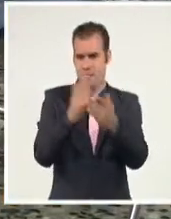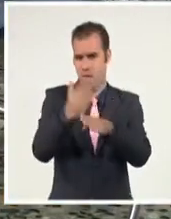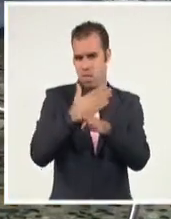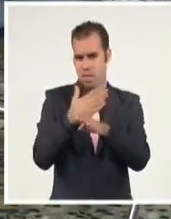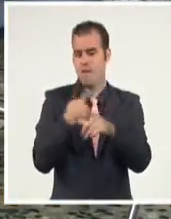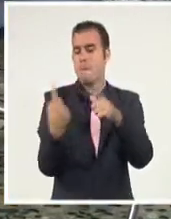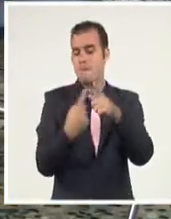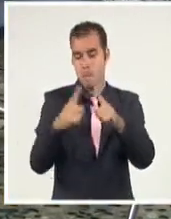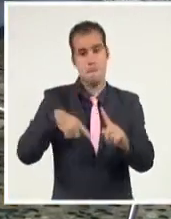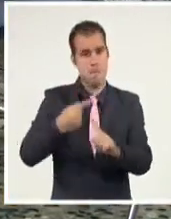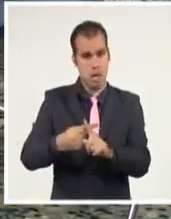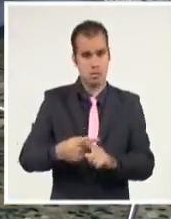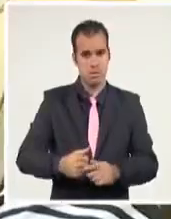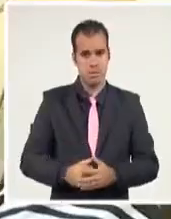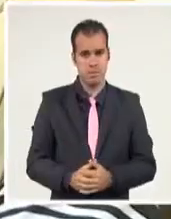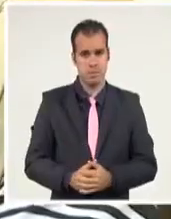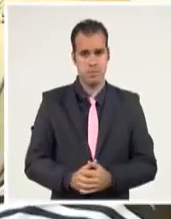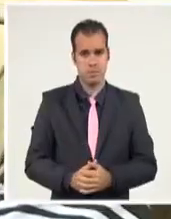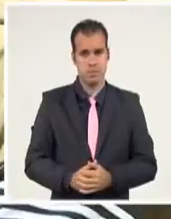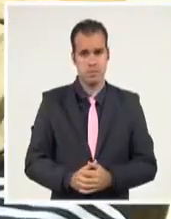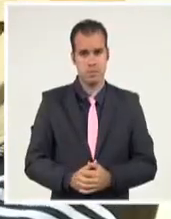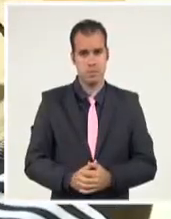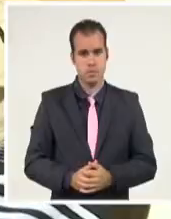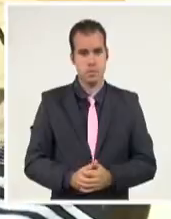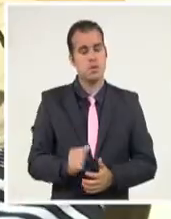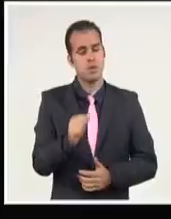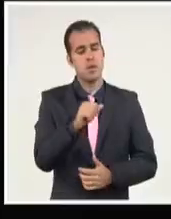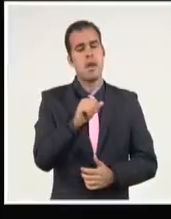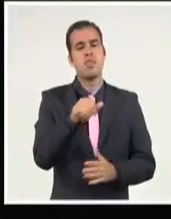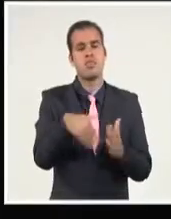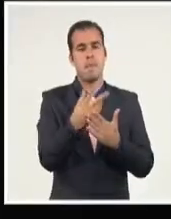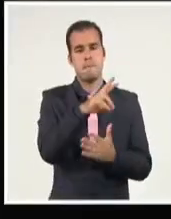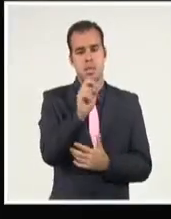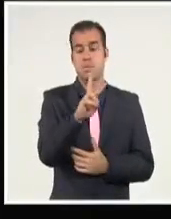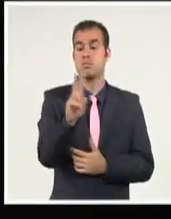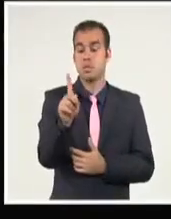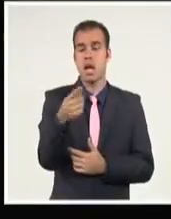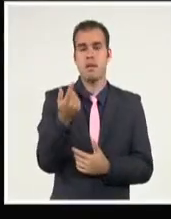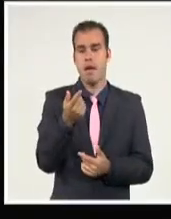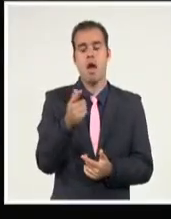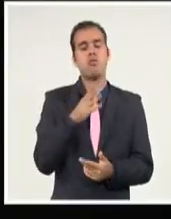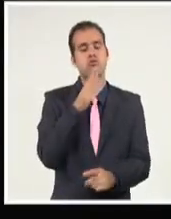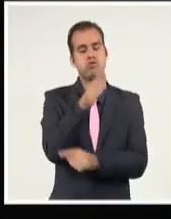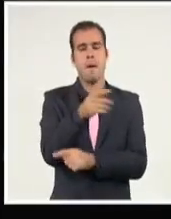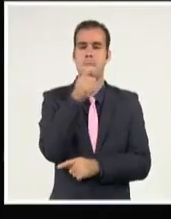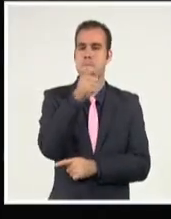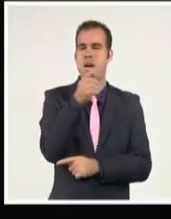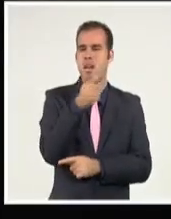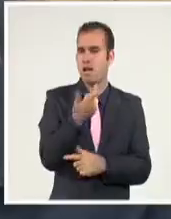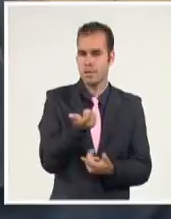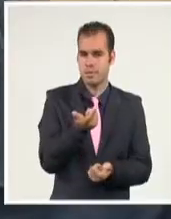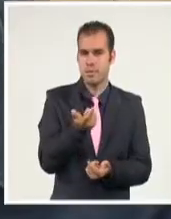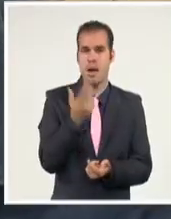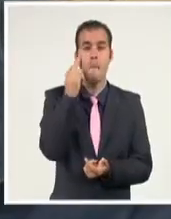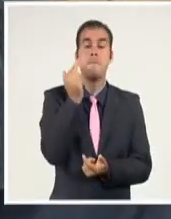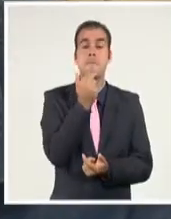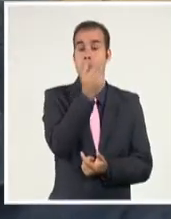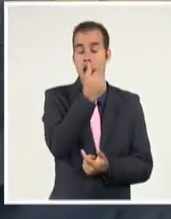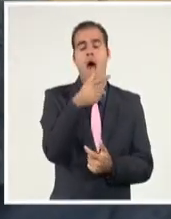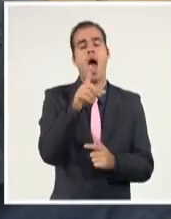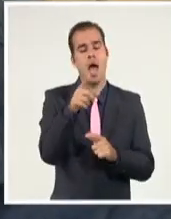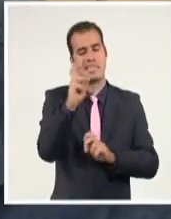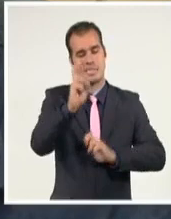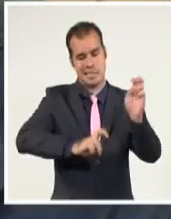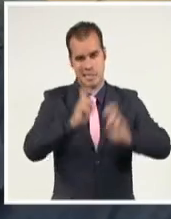multimedia. El 20 y 21 llegará al Instituto Internacional de Periodismo José Martí, el tercer taller nacional Prensa, Humor